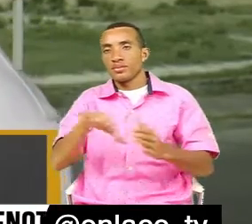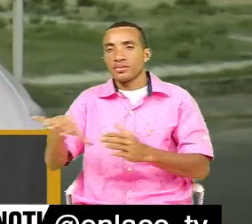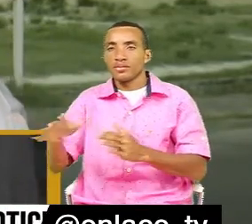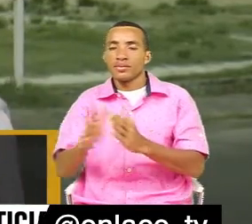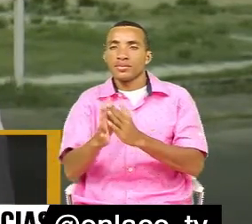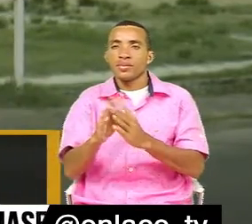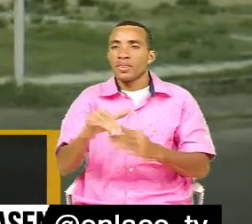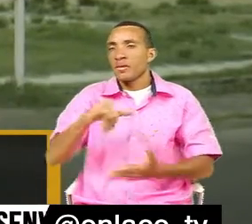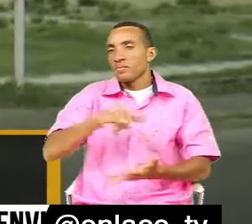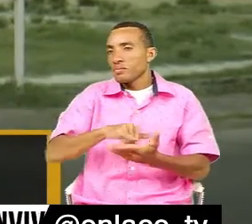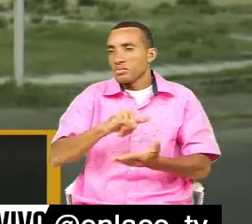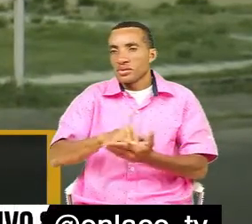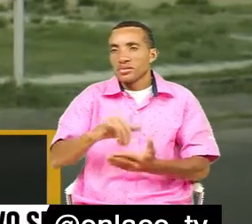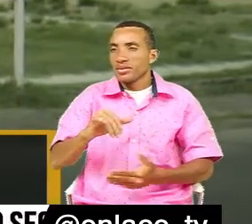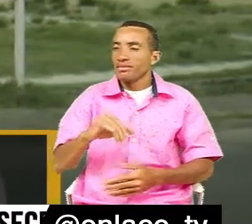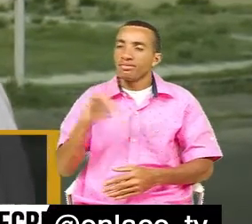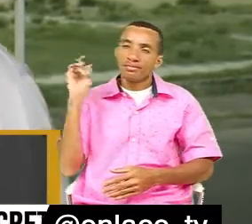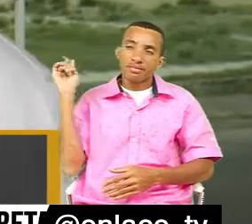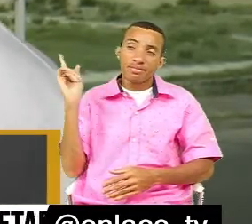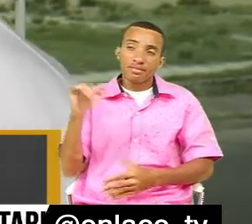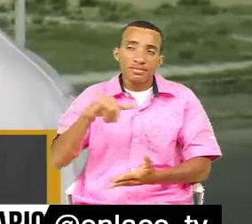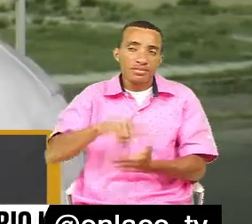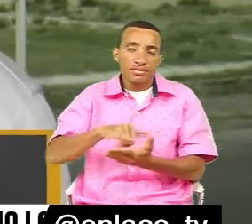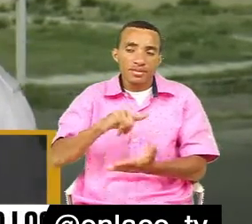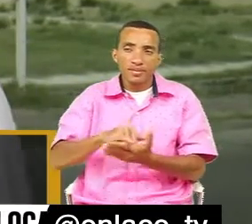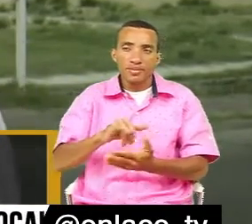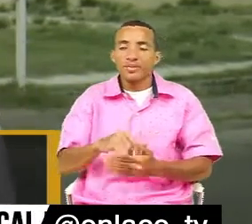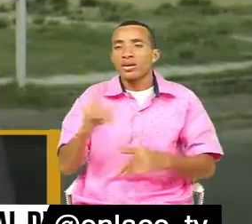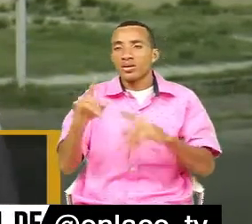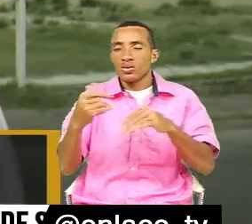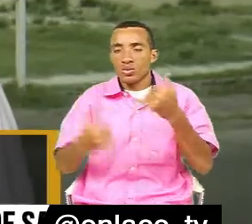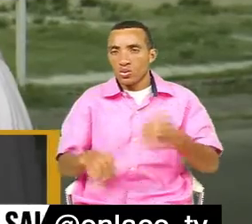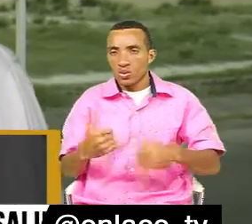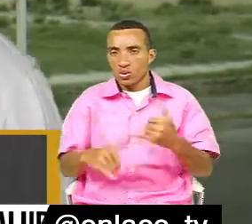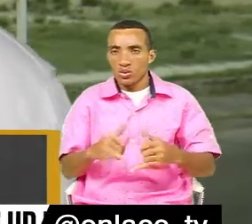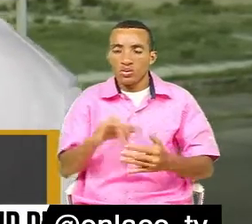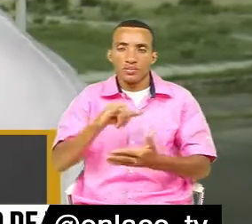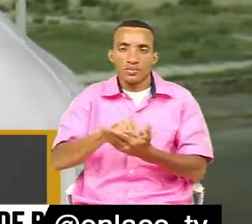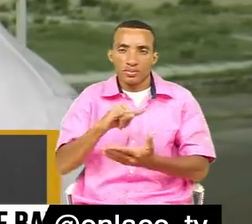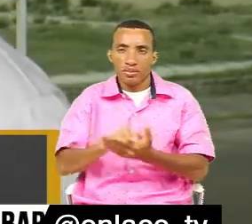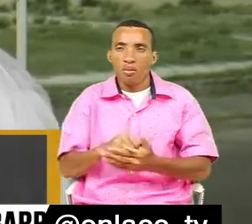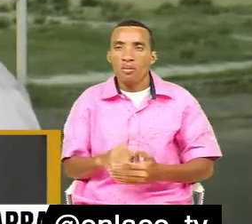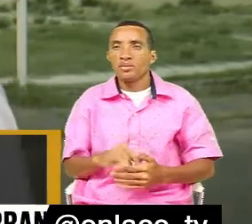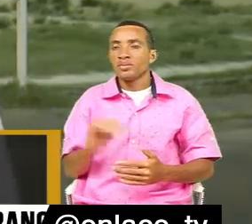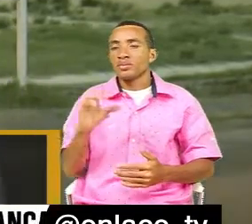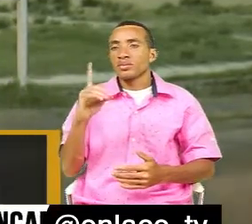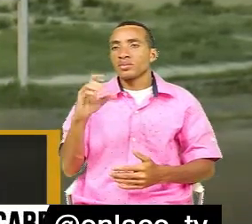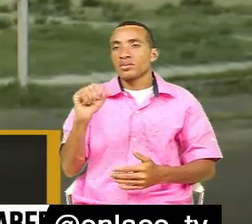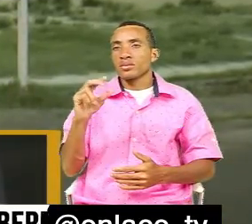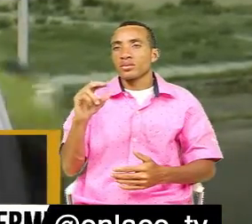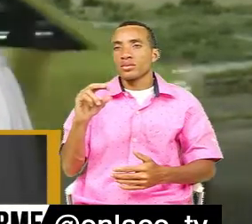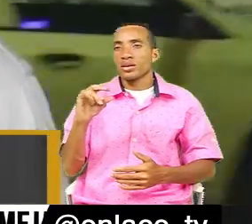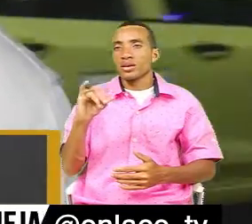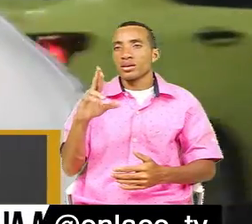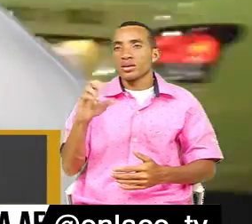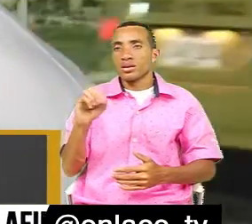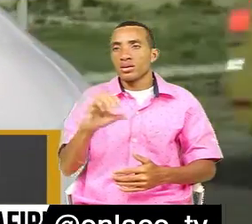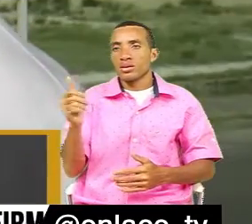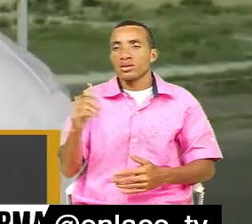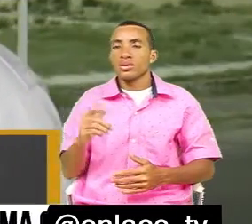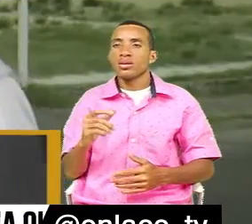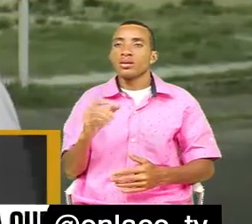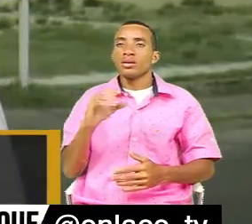los mismos de siempre. Siempre han habido jugadores que han sido Dairo Montesino, que ha jugado en el Chicó, Baldo Franco, que